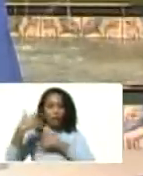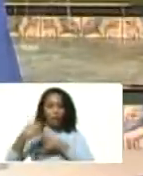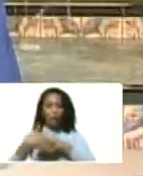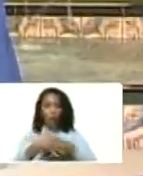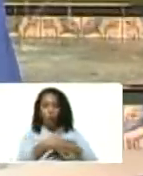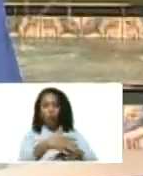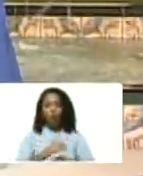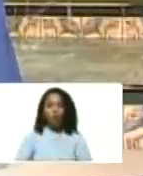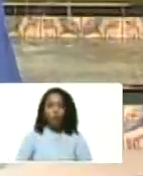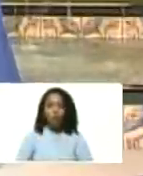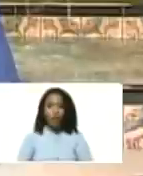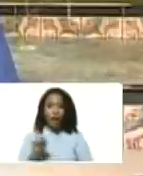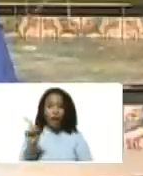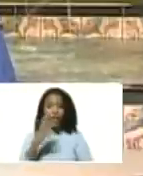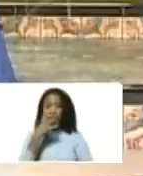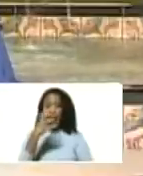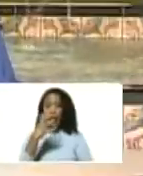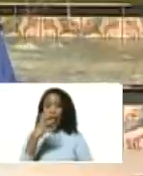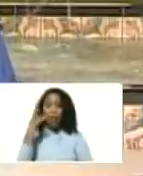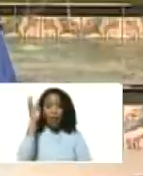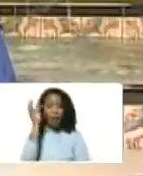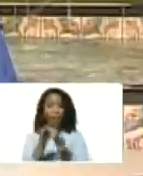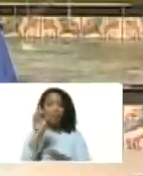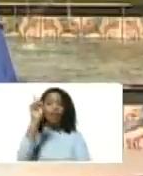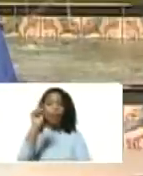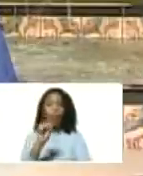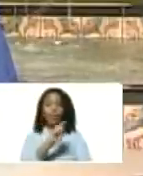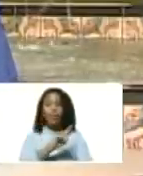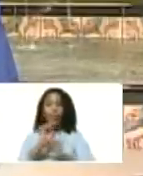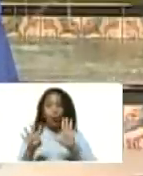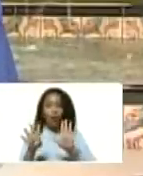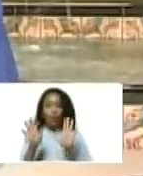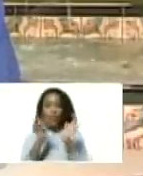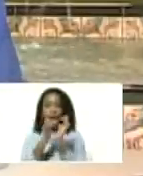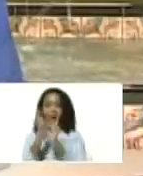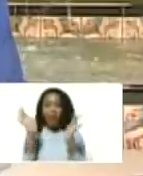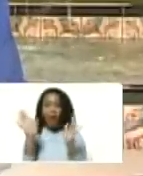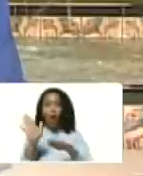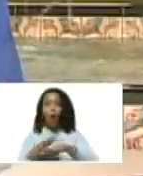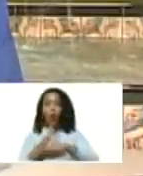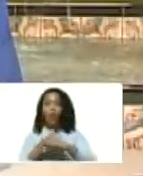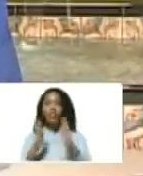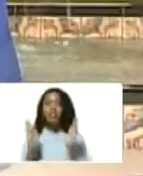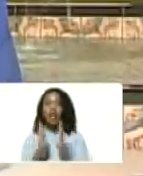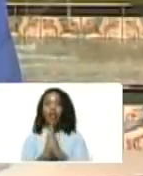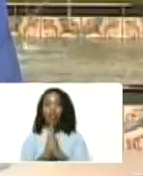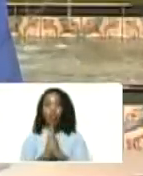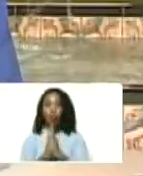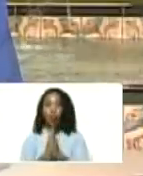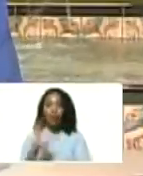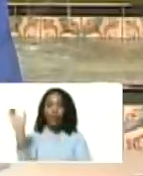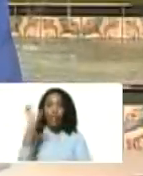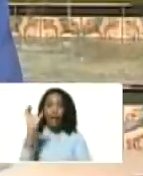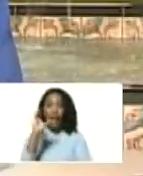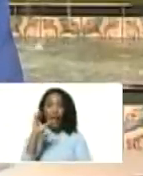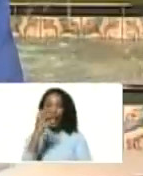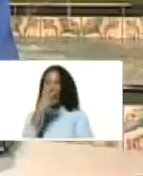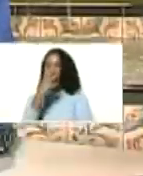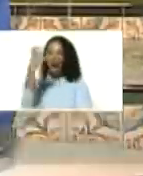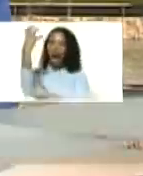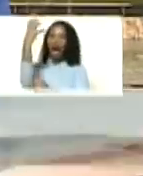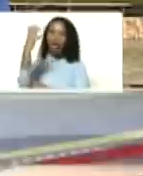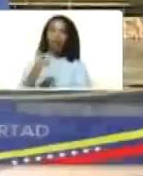fue el grito de la fe y también un 19 de abril era jueves santo y caracas pegó el grito